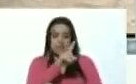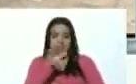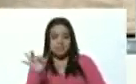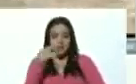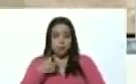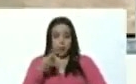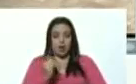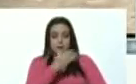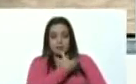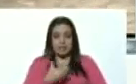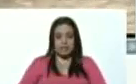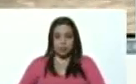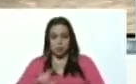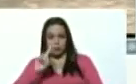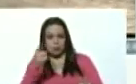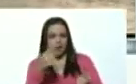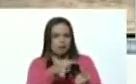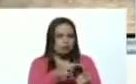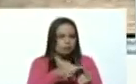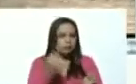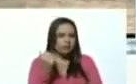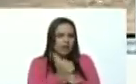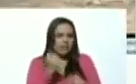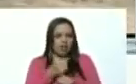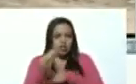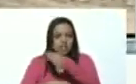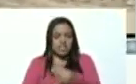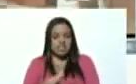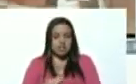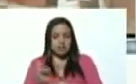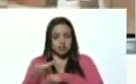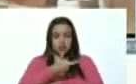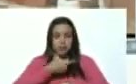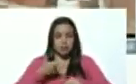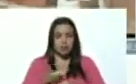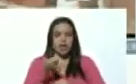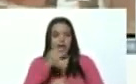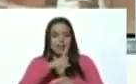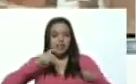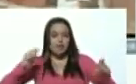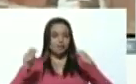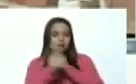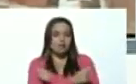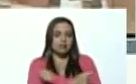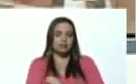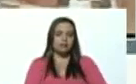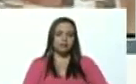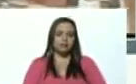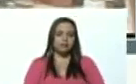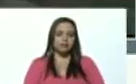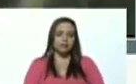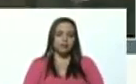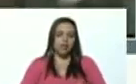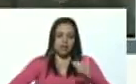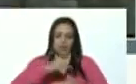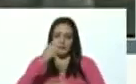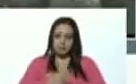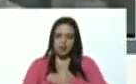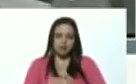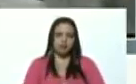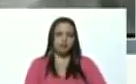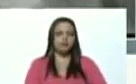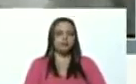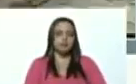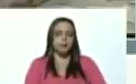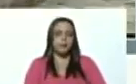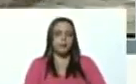Una de las primeras cosas que yo hice en ese primer año de gobierno fue transformar el plan